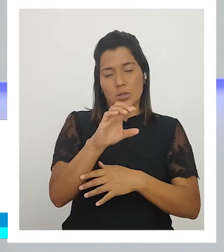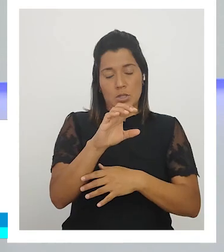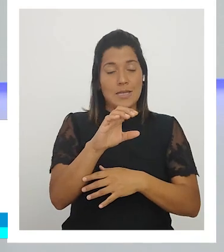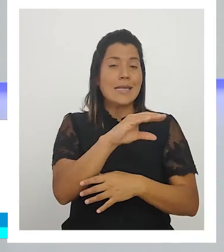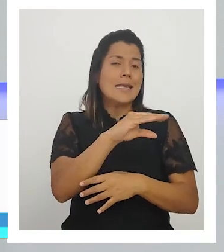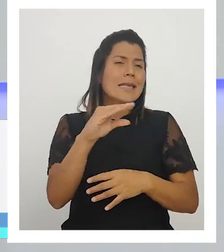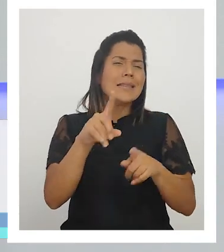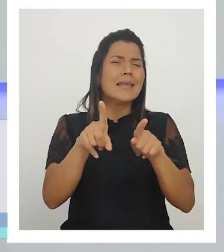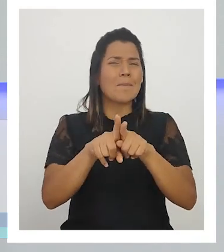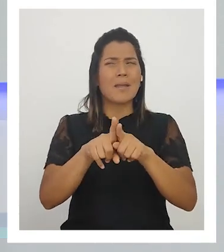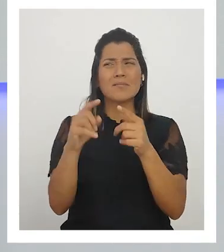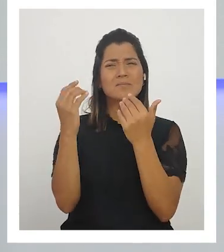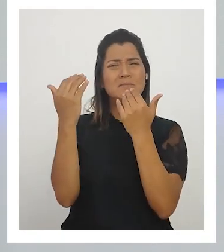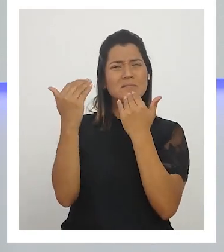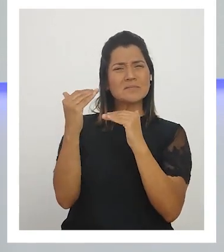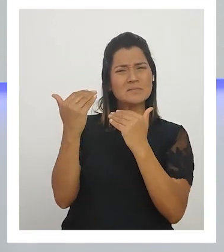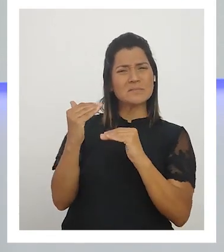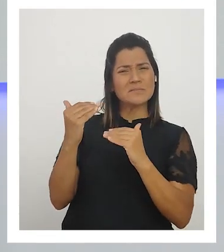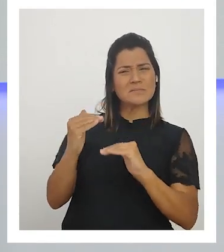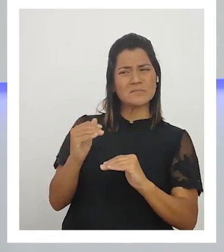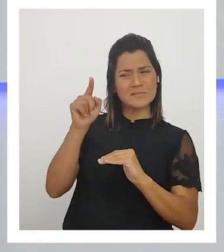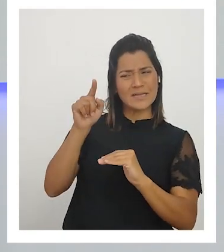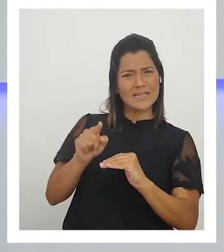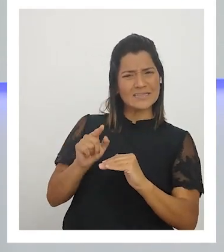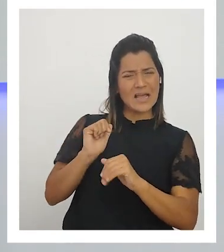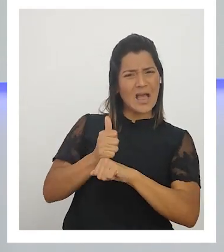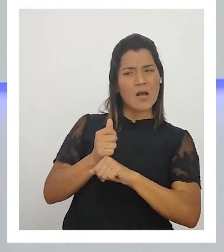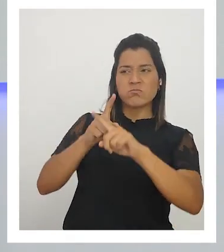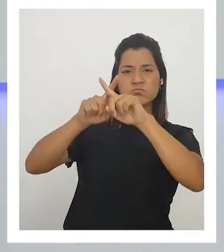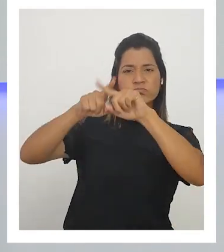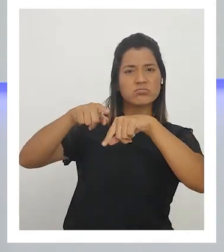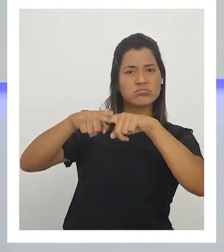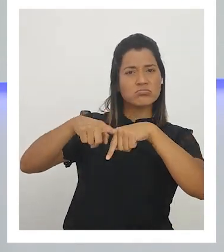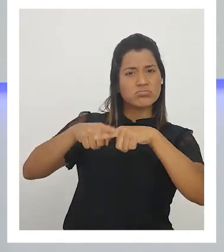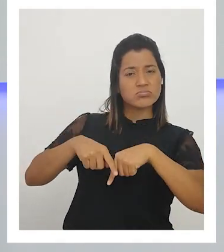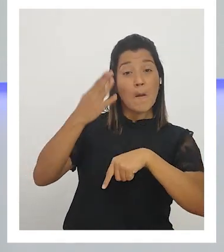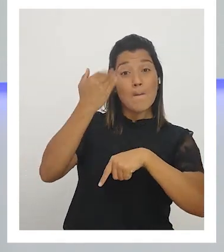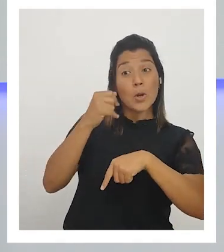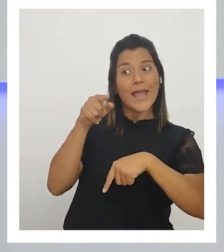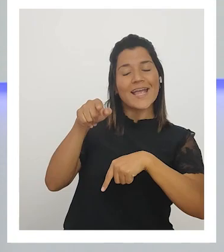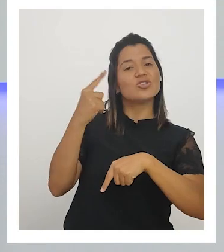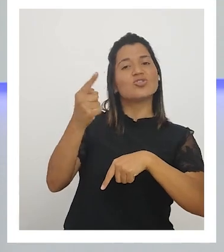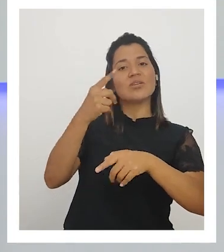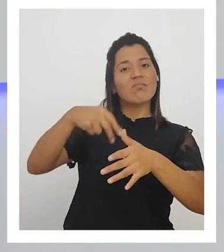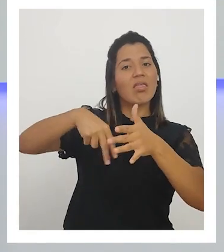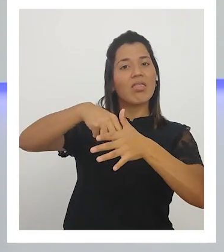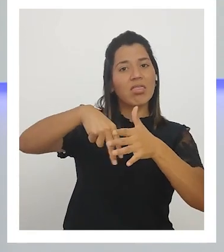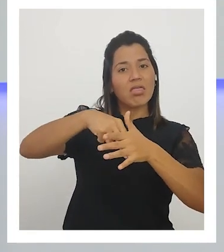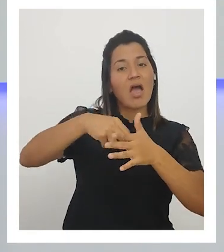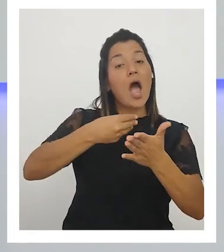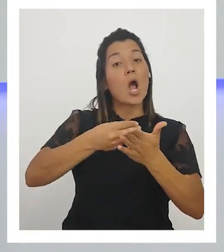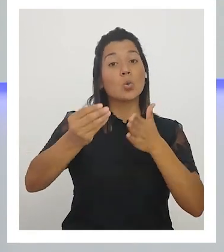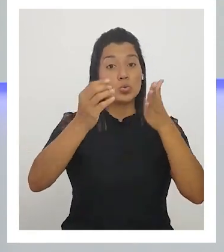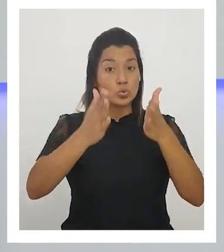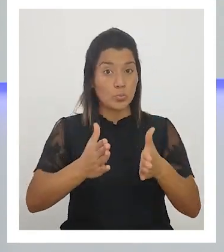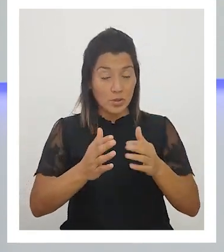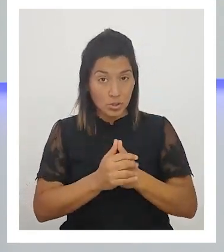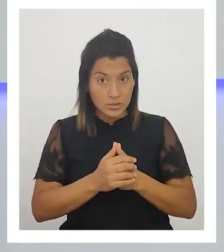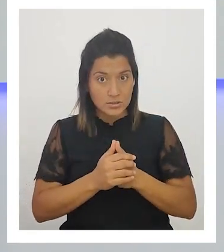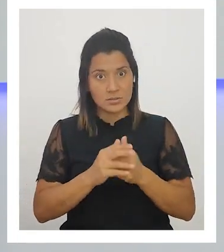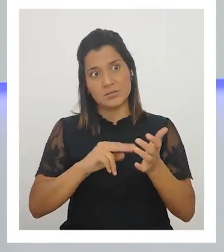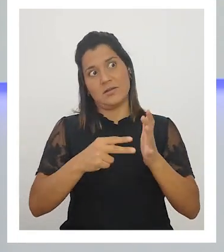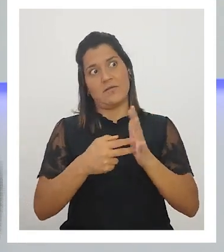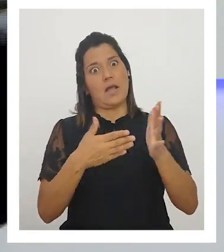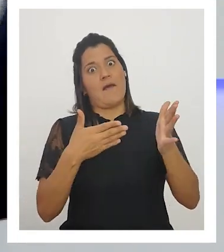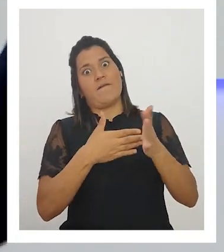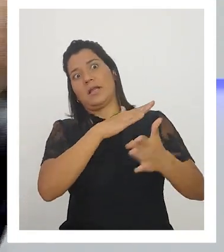ciertas restricciones o ciertas regulaciones que existían que siempre jugaban en contra de los mismos, de los consumidores. O sea, en contra de